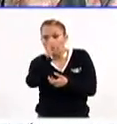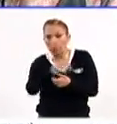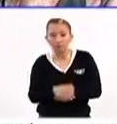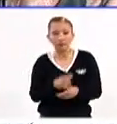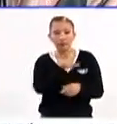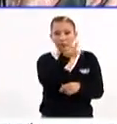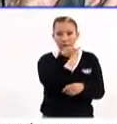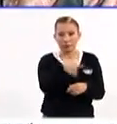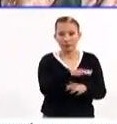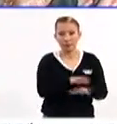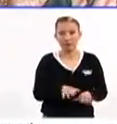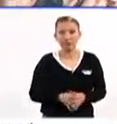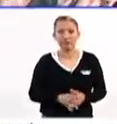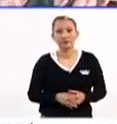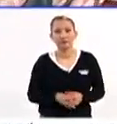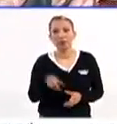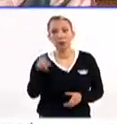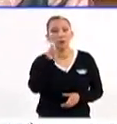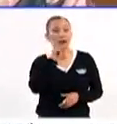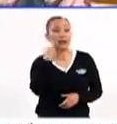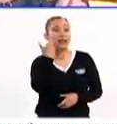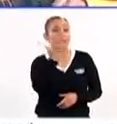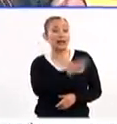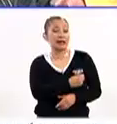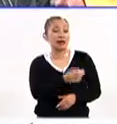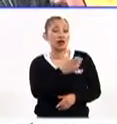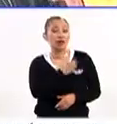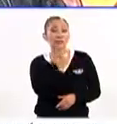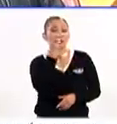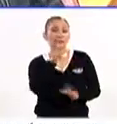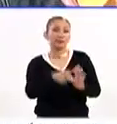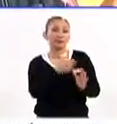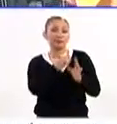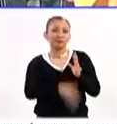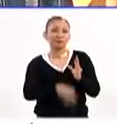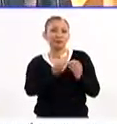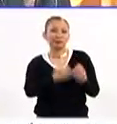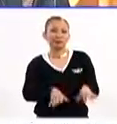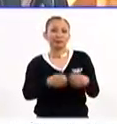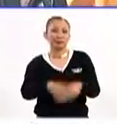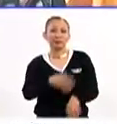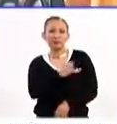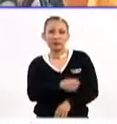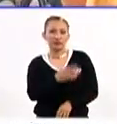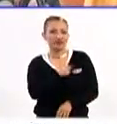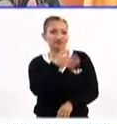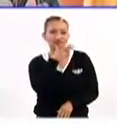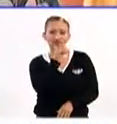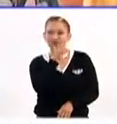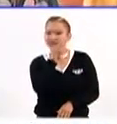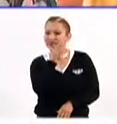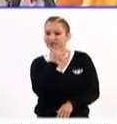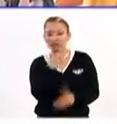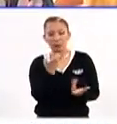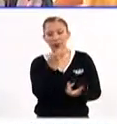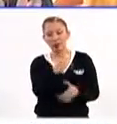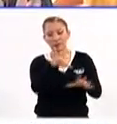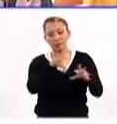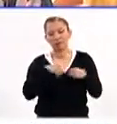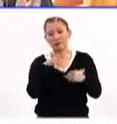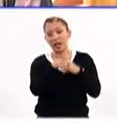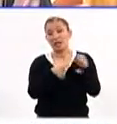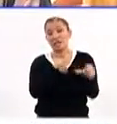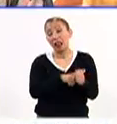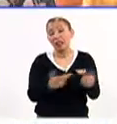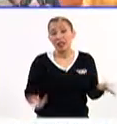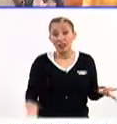Después, bueno, ella quiso ser madre, tuvo 3 abortos, no pudo y por eso adopta a los